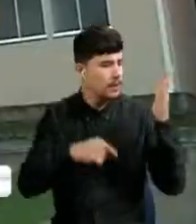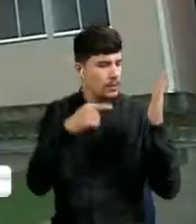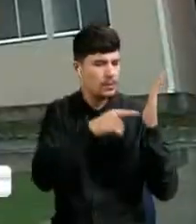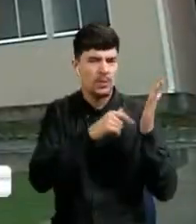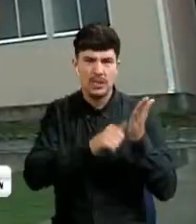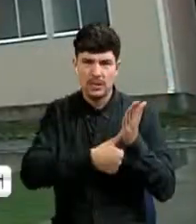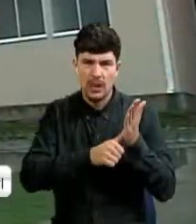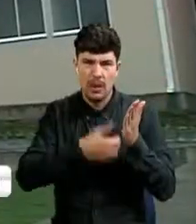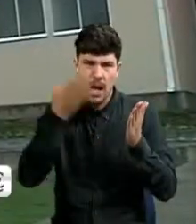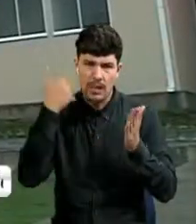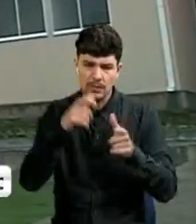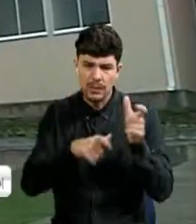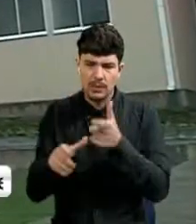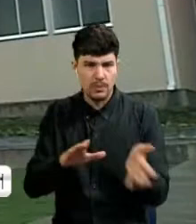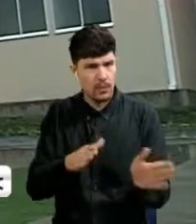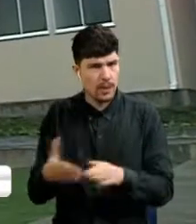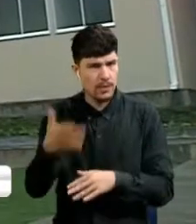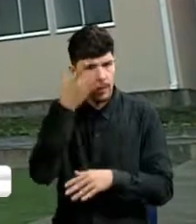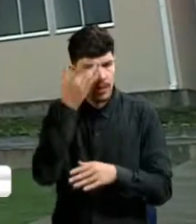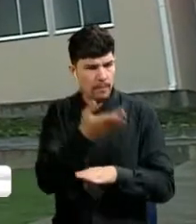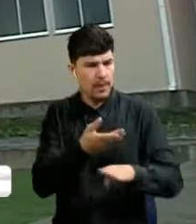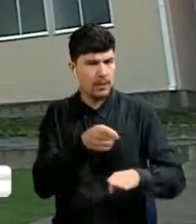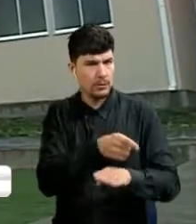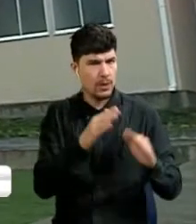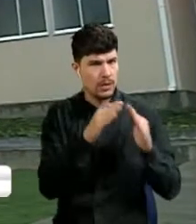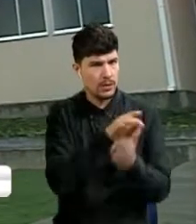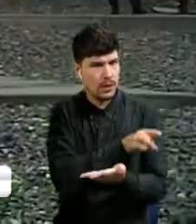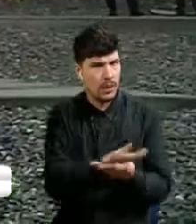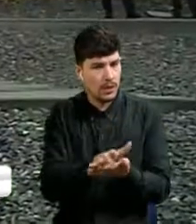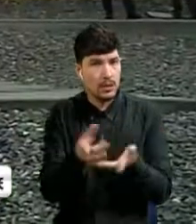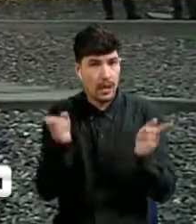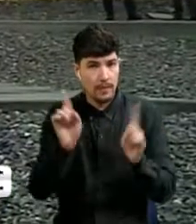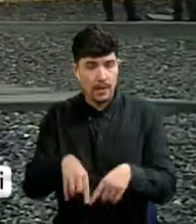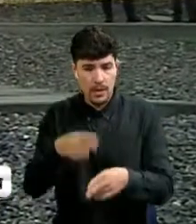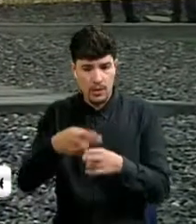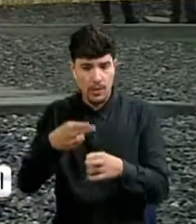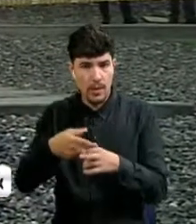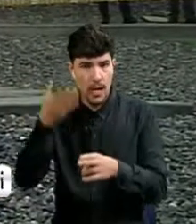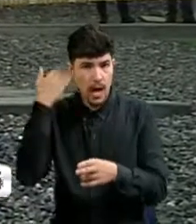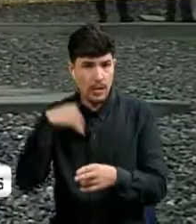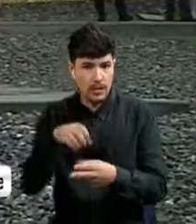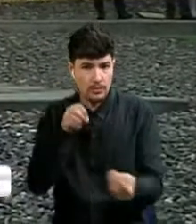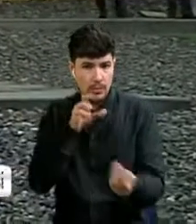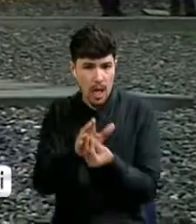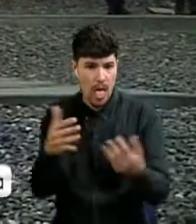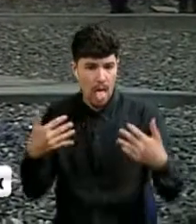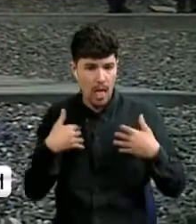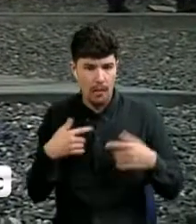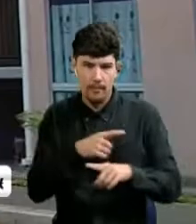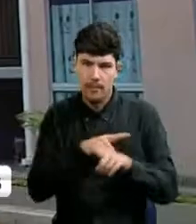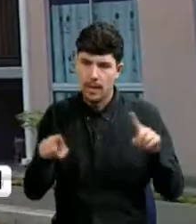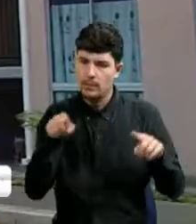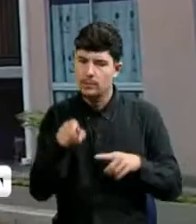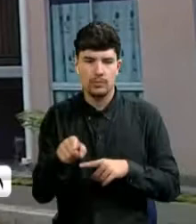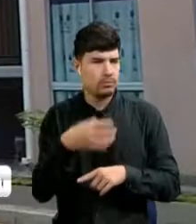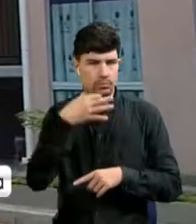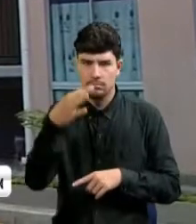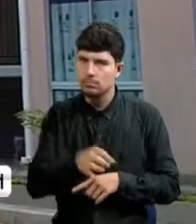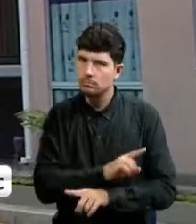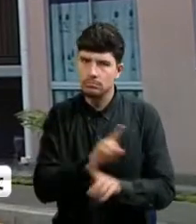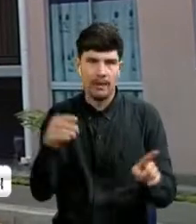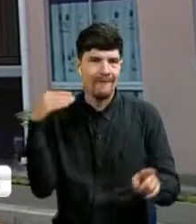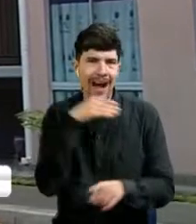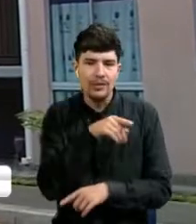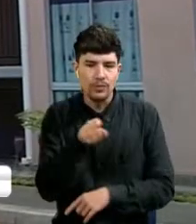personas fallecidas y también nombres de personas supuestamente víctimas del conflicto que realmente no lo son, y hacia ellos